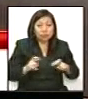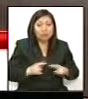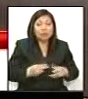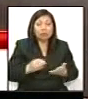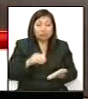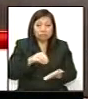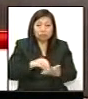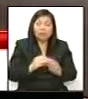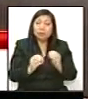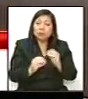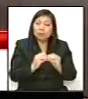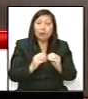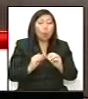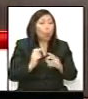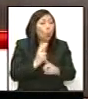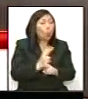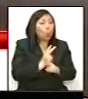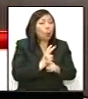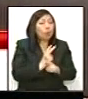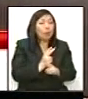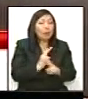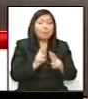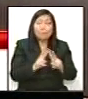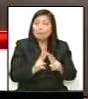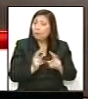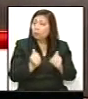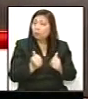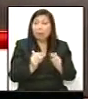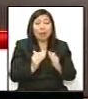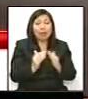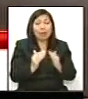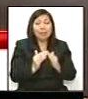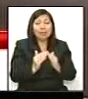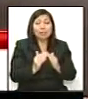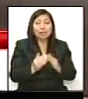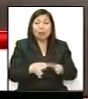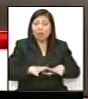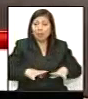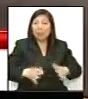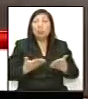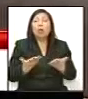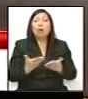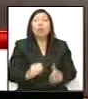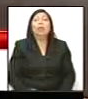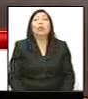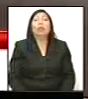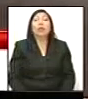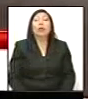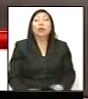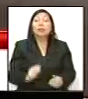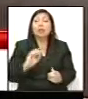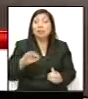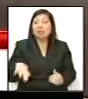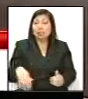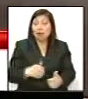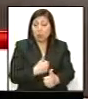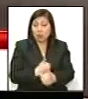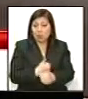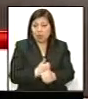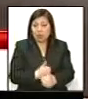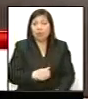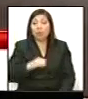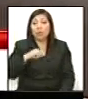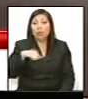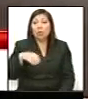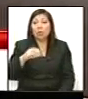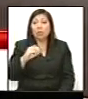registro, restauración, conservación y puesta en valor de la Casa Hacienda José María Arguedas, ubicada en Viseca, Distrito de San Juan, Provincia de Lucana,